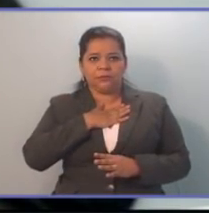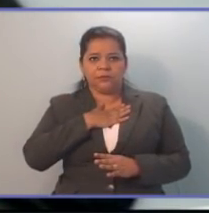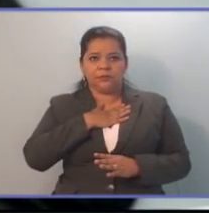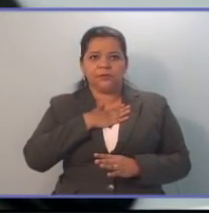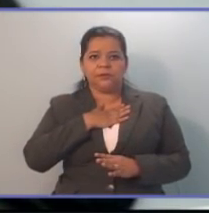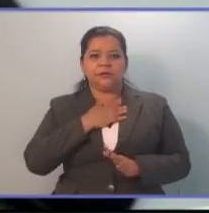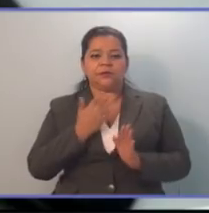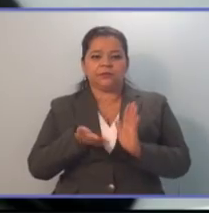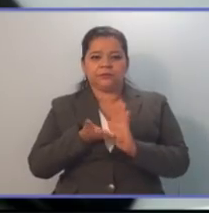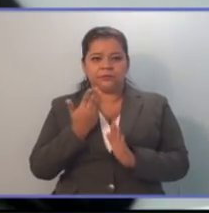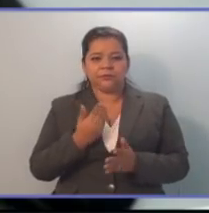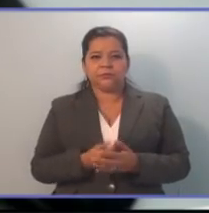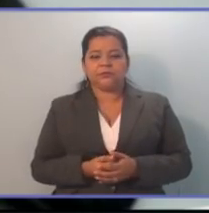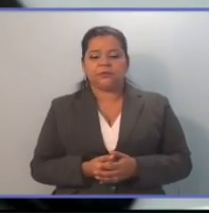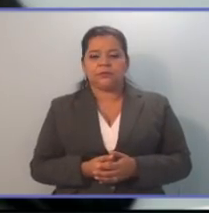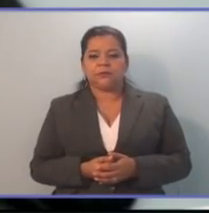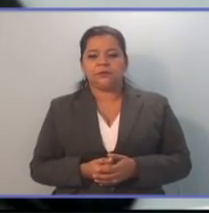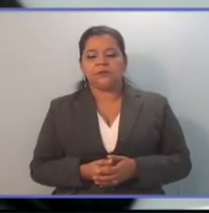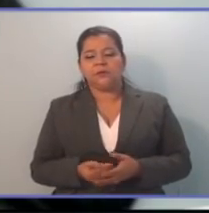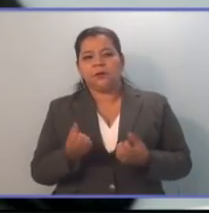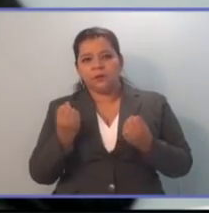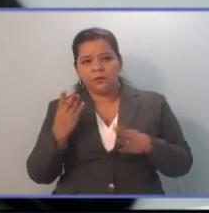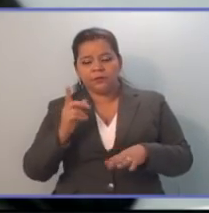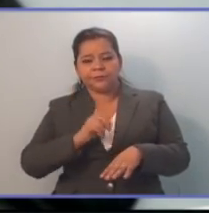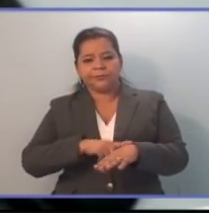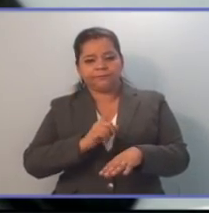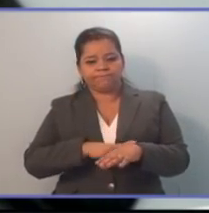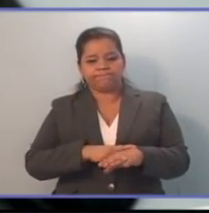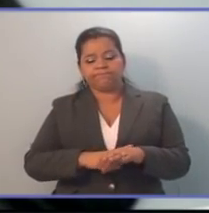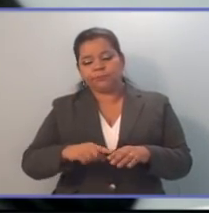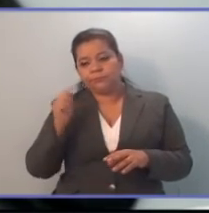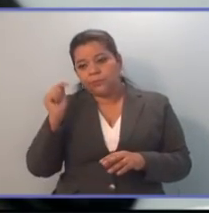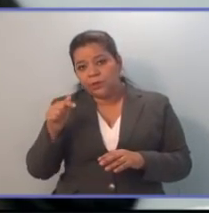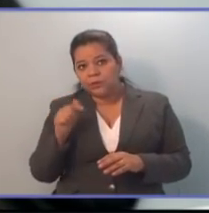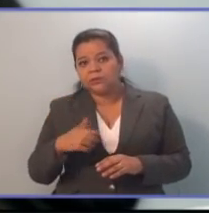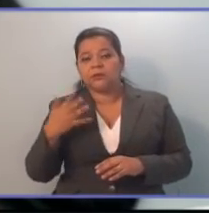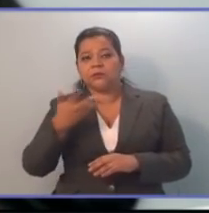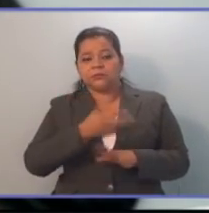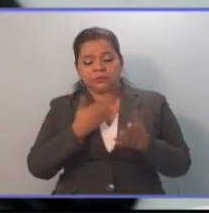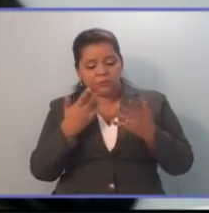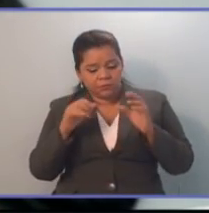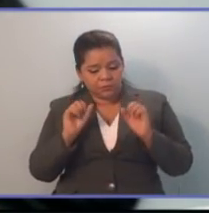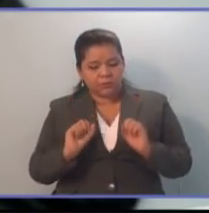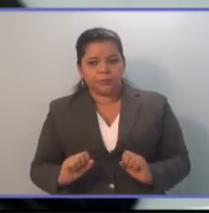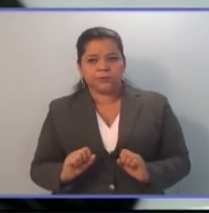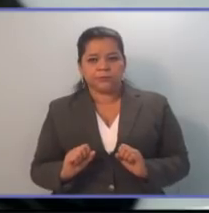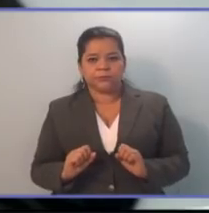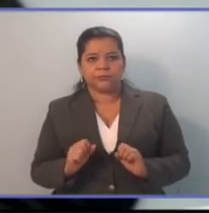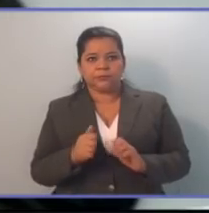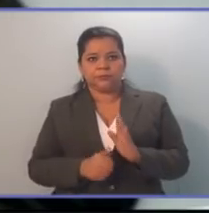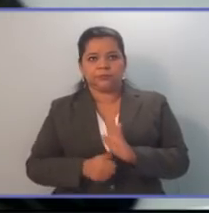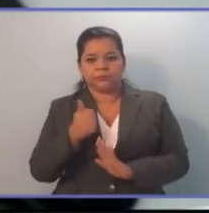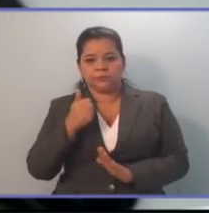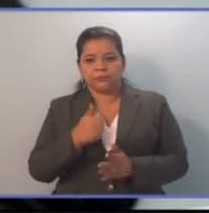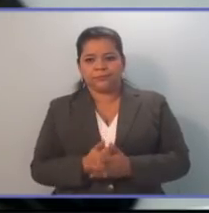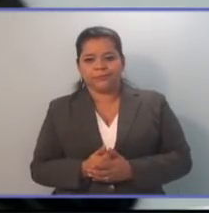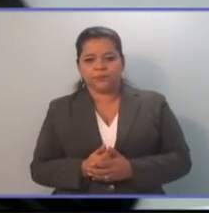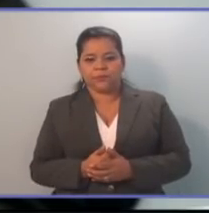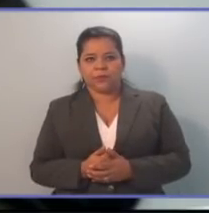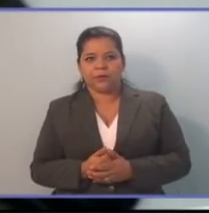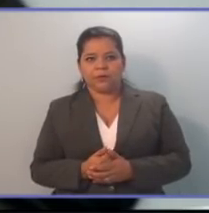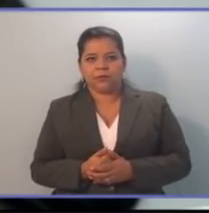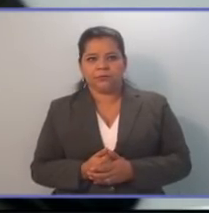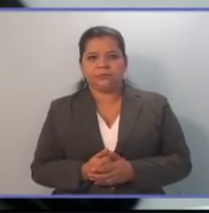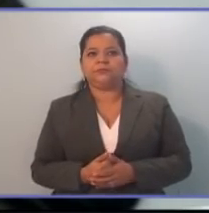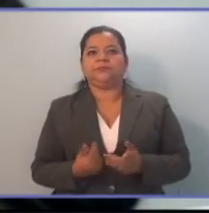ya mucho tiempo, y por lo tanto pues ahí podría haber algún tipo de vacío.